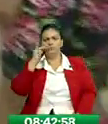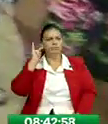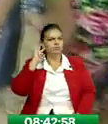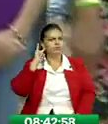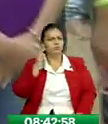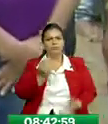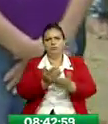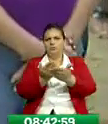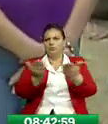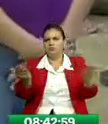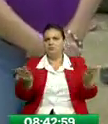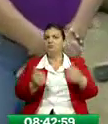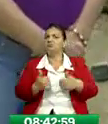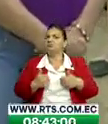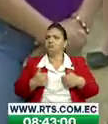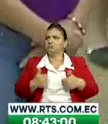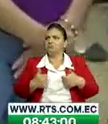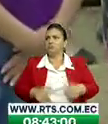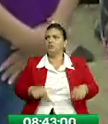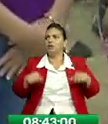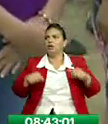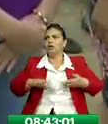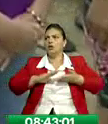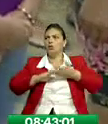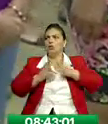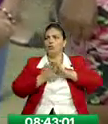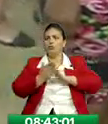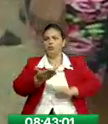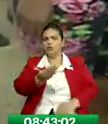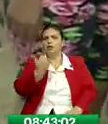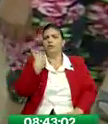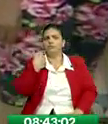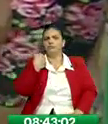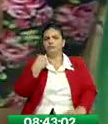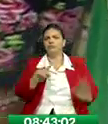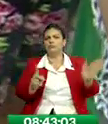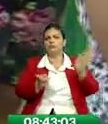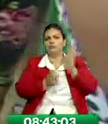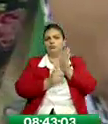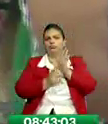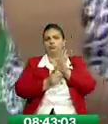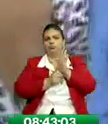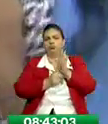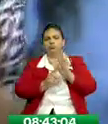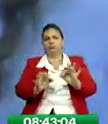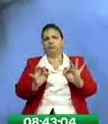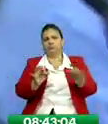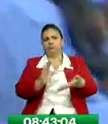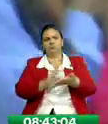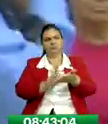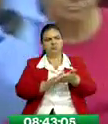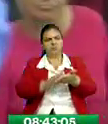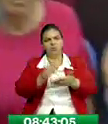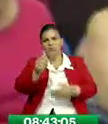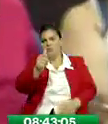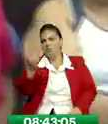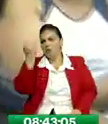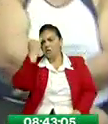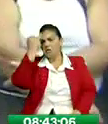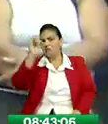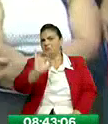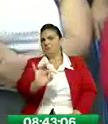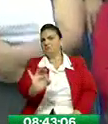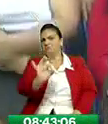beneficio de las alarmas comunitarias, que obviamente vale pues agradecerles y aplaudirles a ustedes la iniciativa, porque